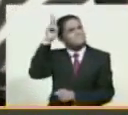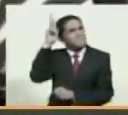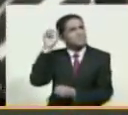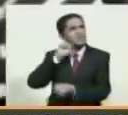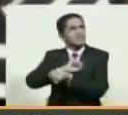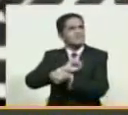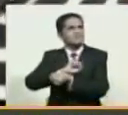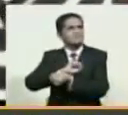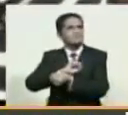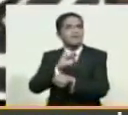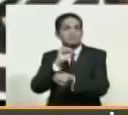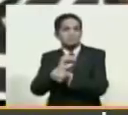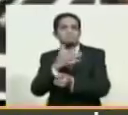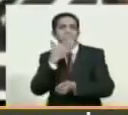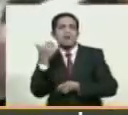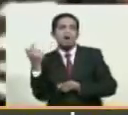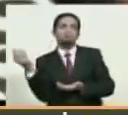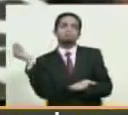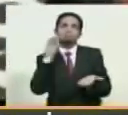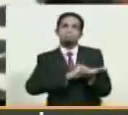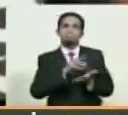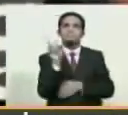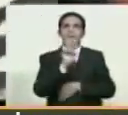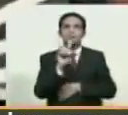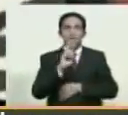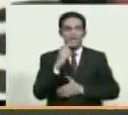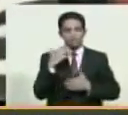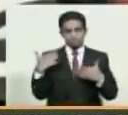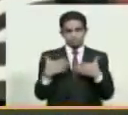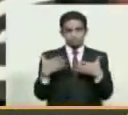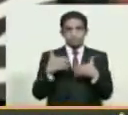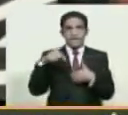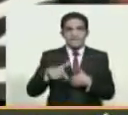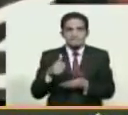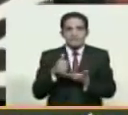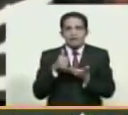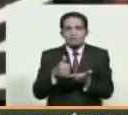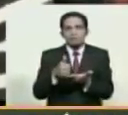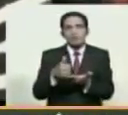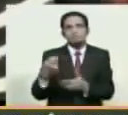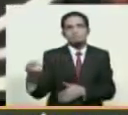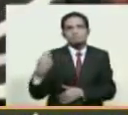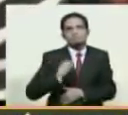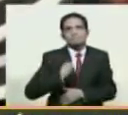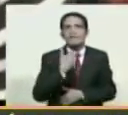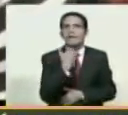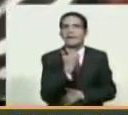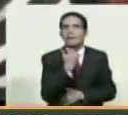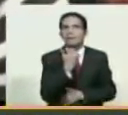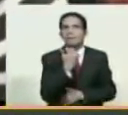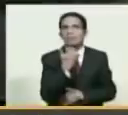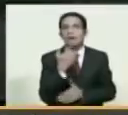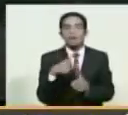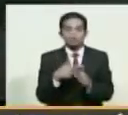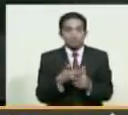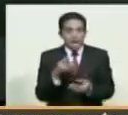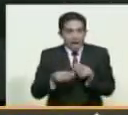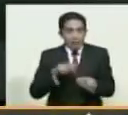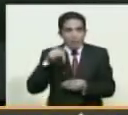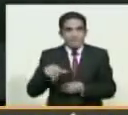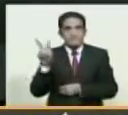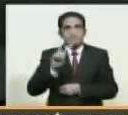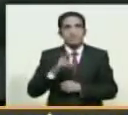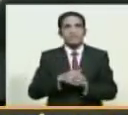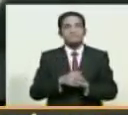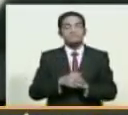vivir en la esclavitud, me regreso a mi casa y entonces, si voy a luchar aquí por 4 reales, como decimos nosotros, entonces lucho en mi casa. Alertan